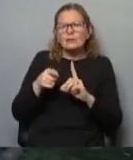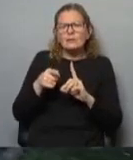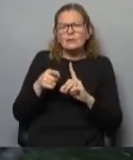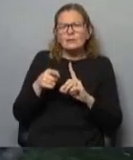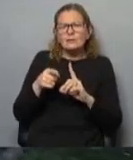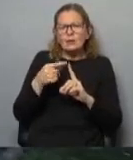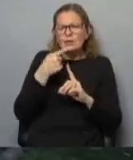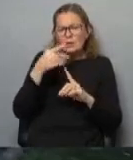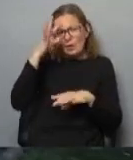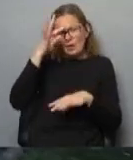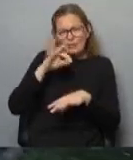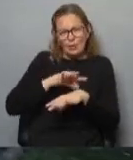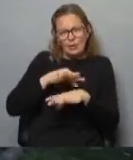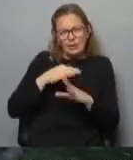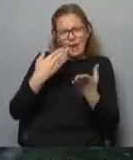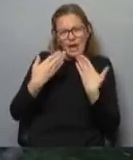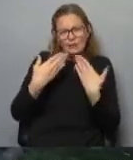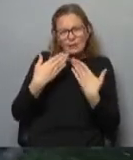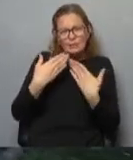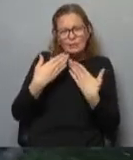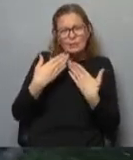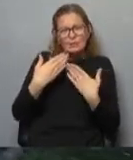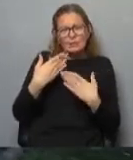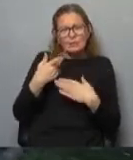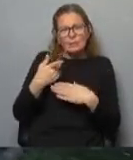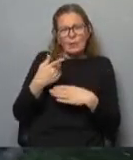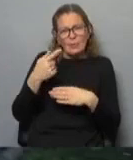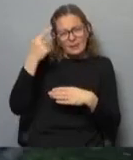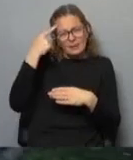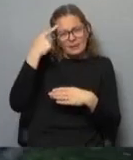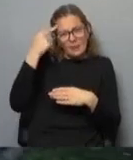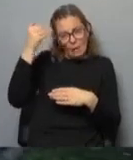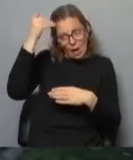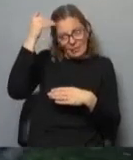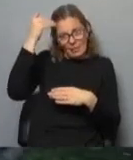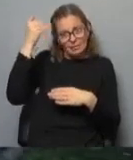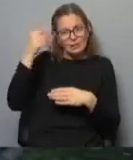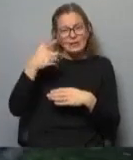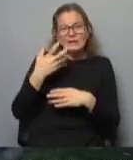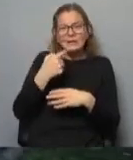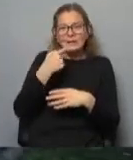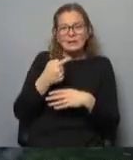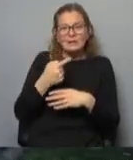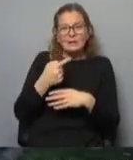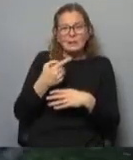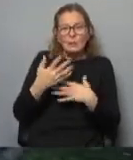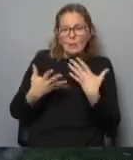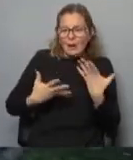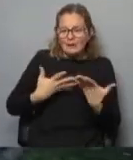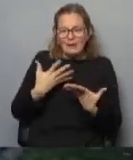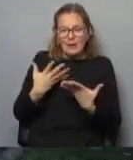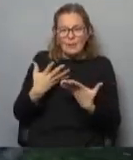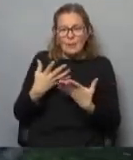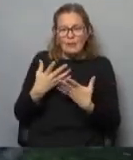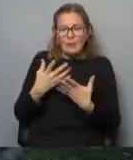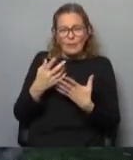yo hablo de la psicología y muchas corrientes la psicología creemos en el inconsciente qué quiere decir eso que no manejamos nosotros